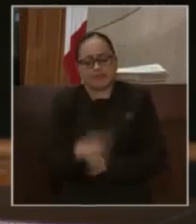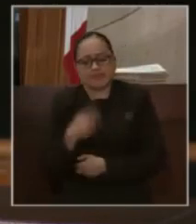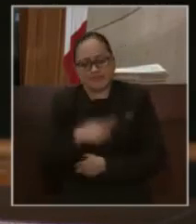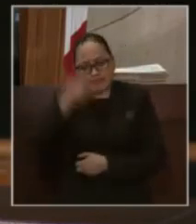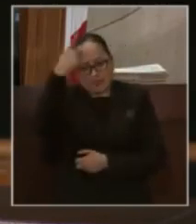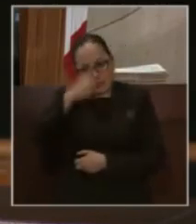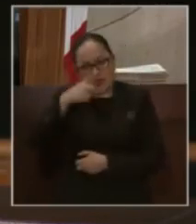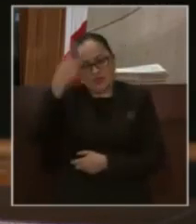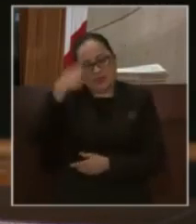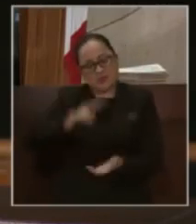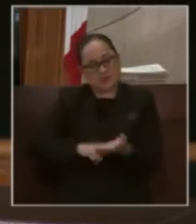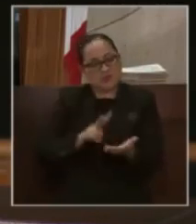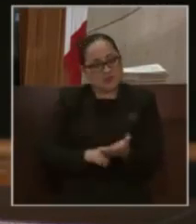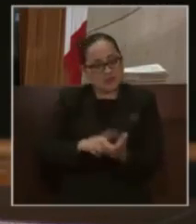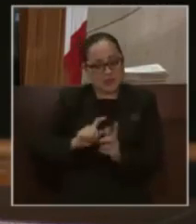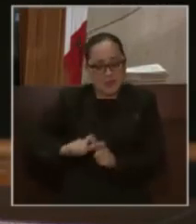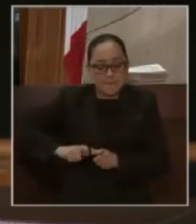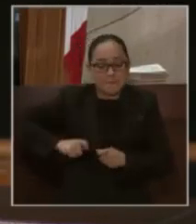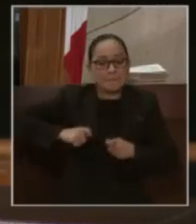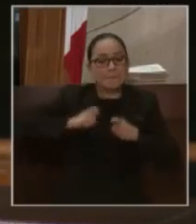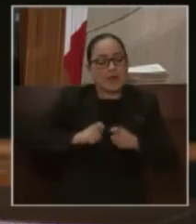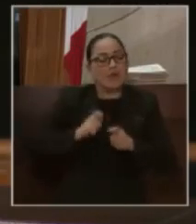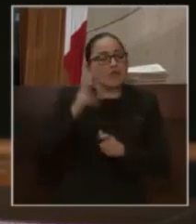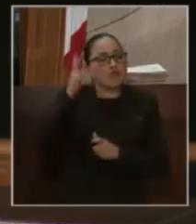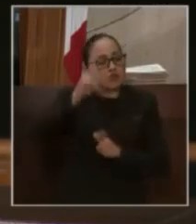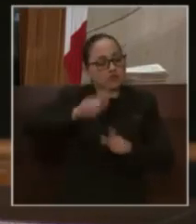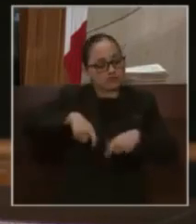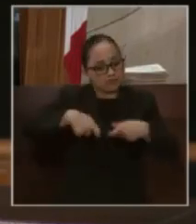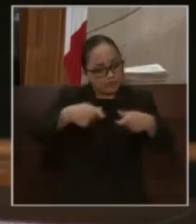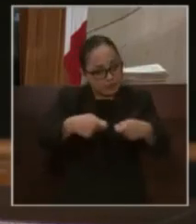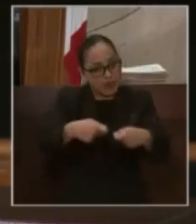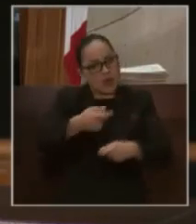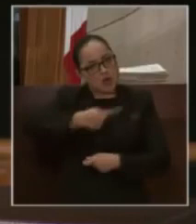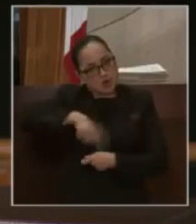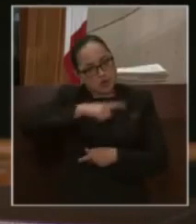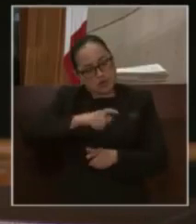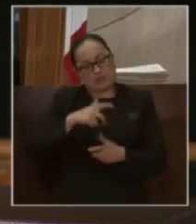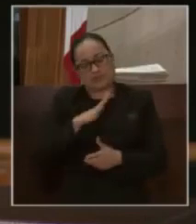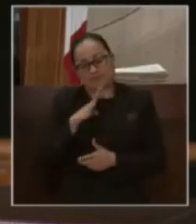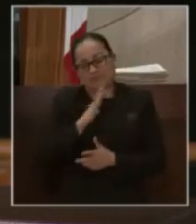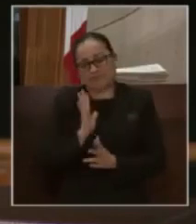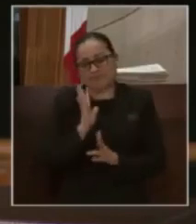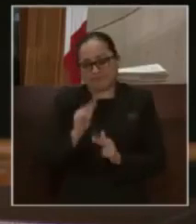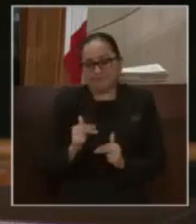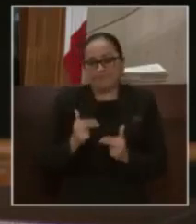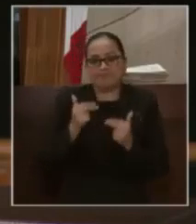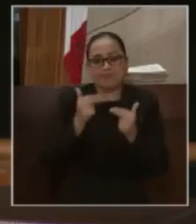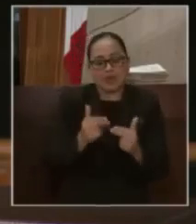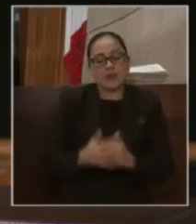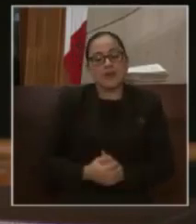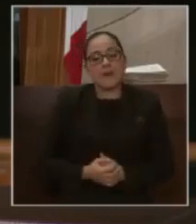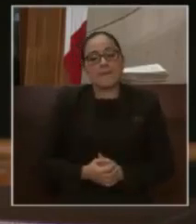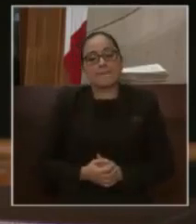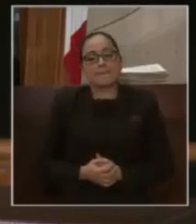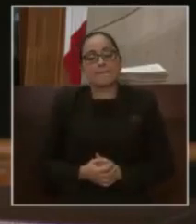más valioso que vamos a dejar a las generaciones venideras.